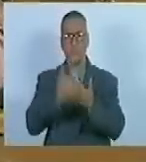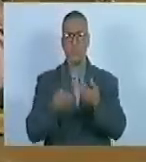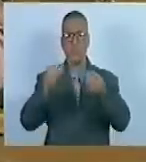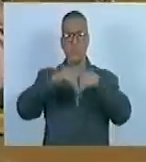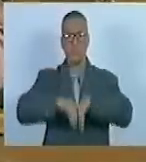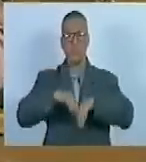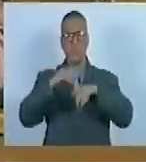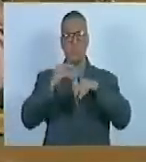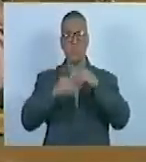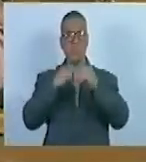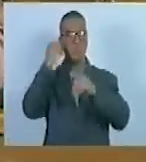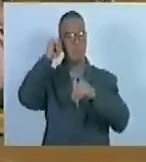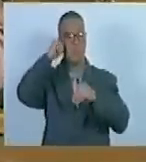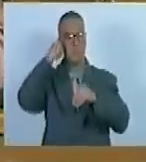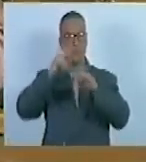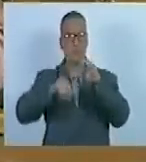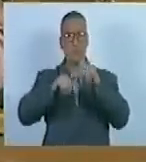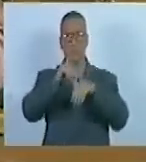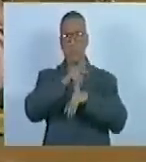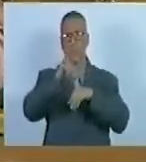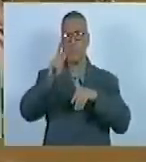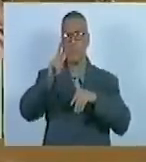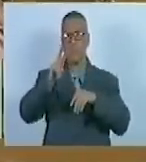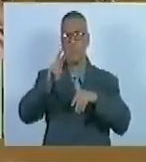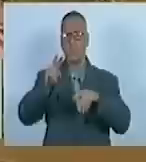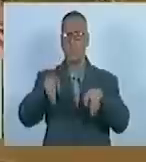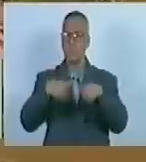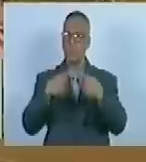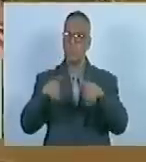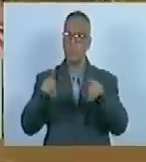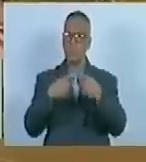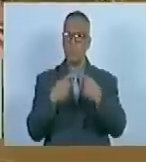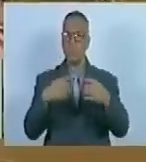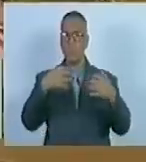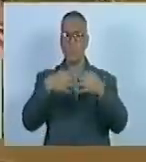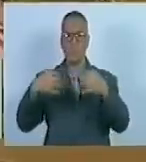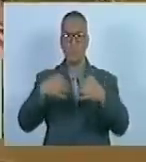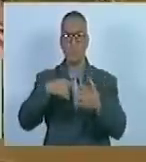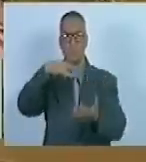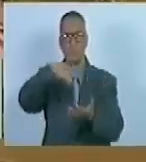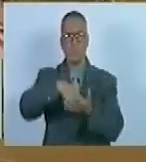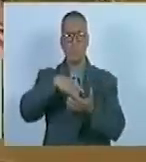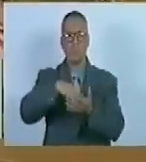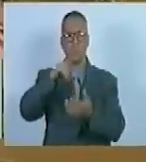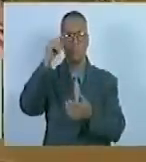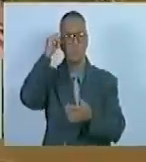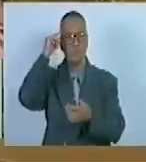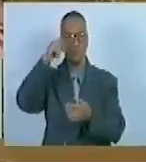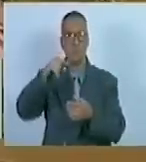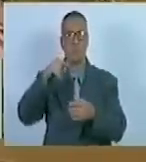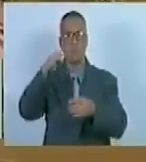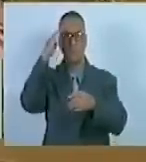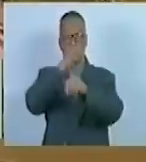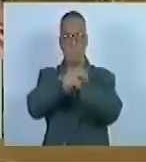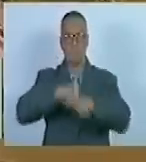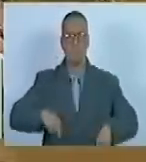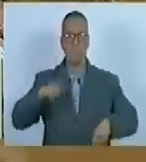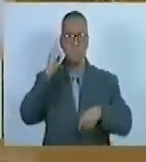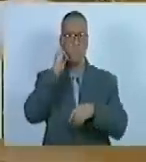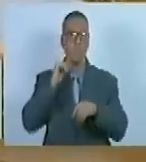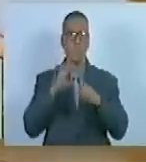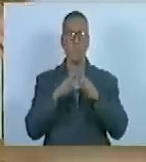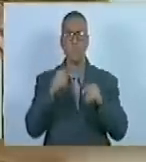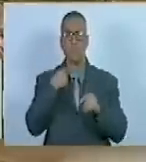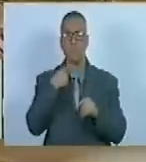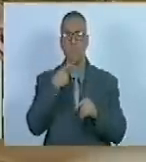acuerdo en conmemoración del 202º aniversario de la Batalla de Carabobo y Día del Ejército Bolivariano. Es